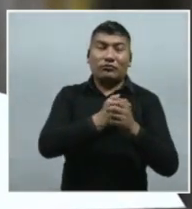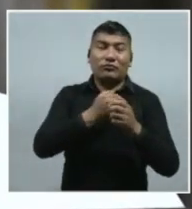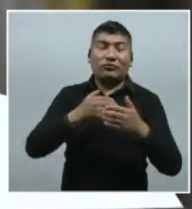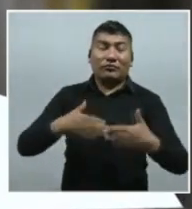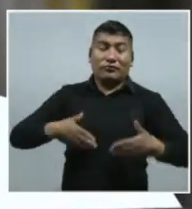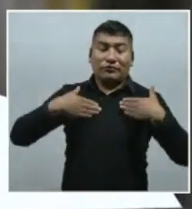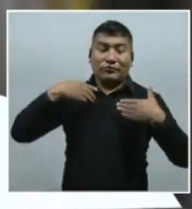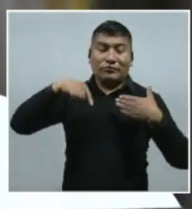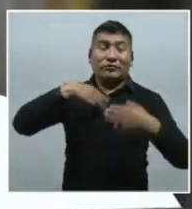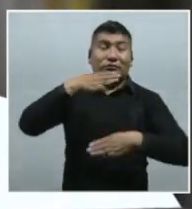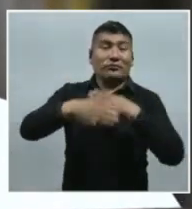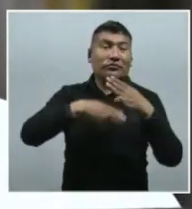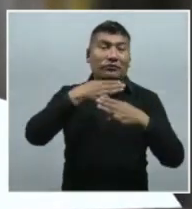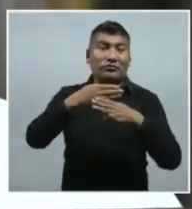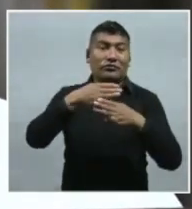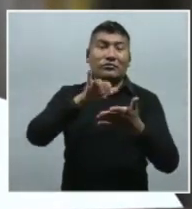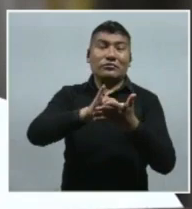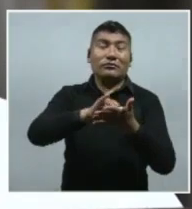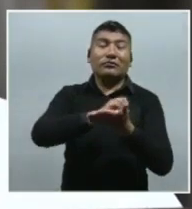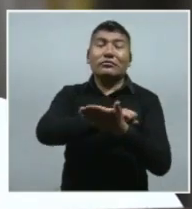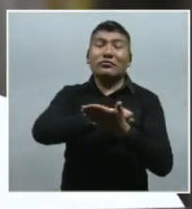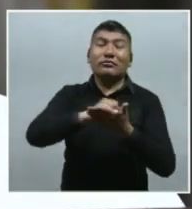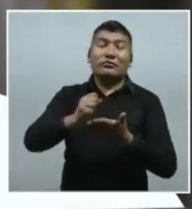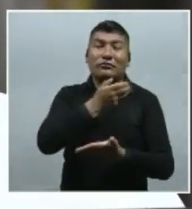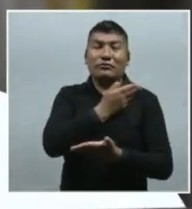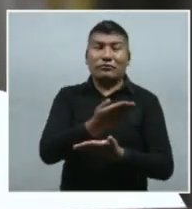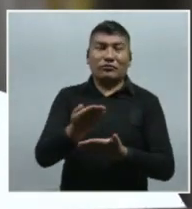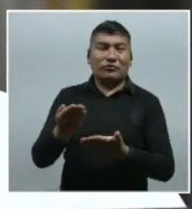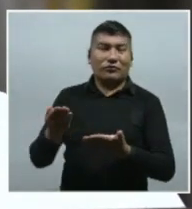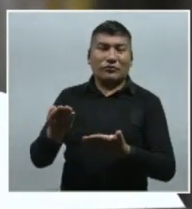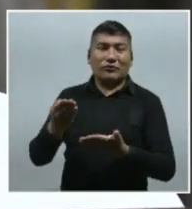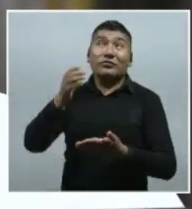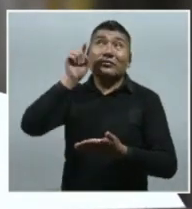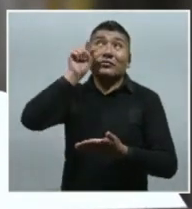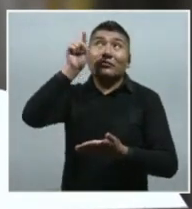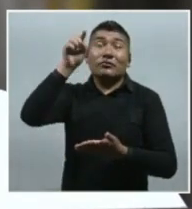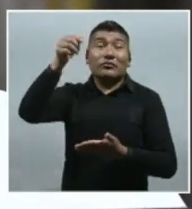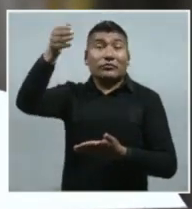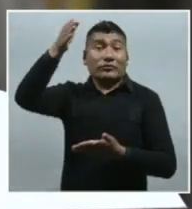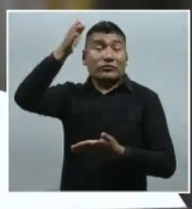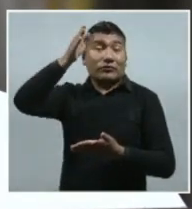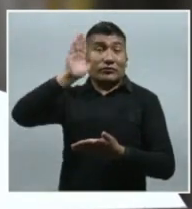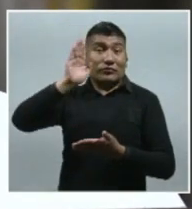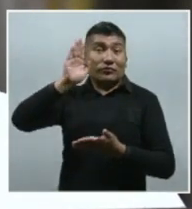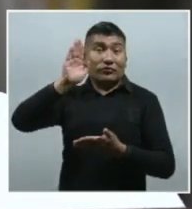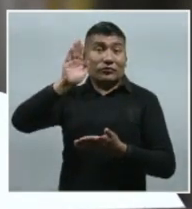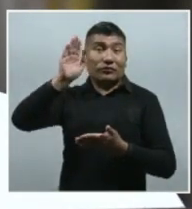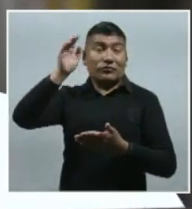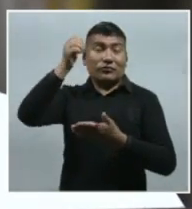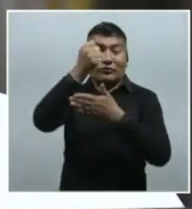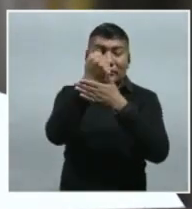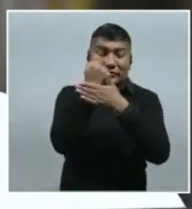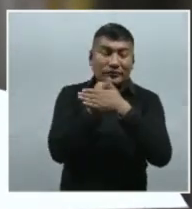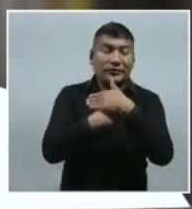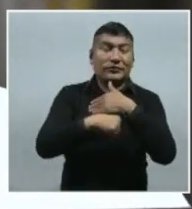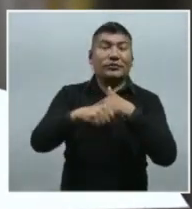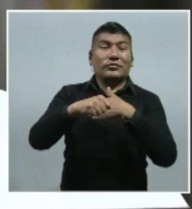Este es un misterio eso que Dios se ha hecho hombre